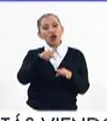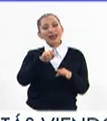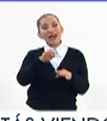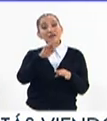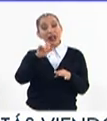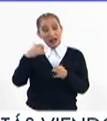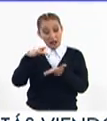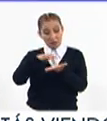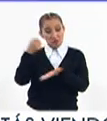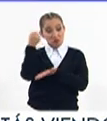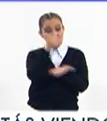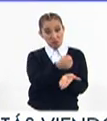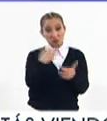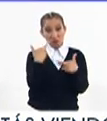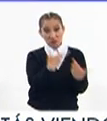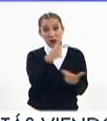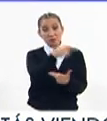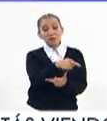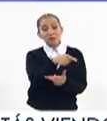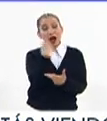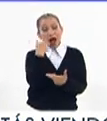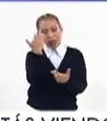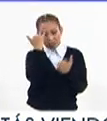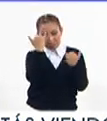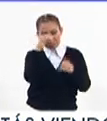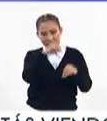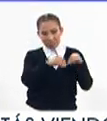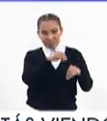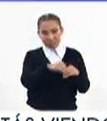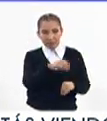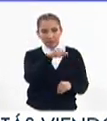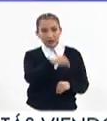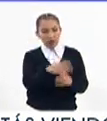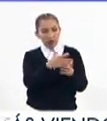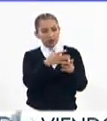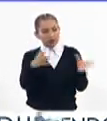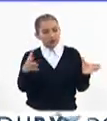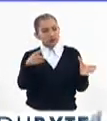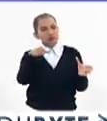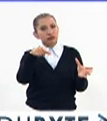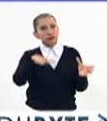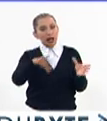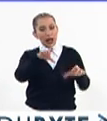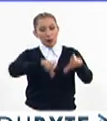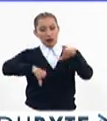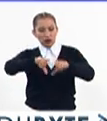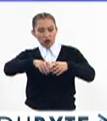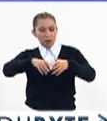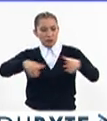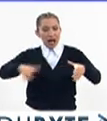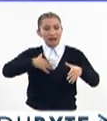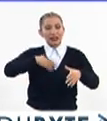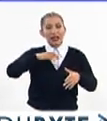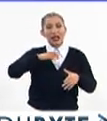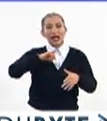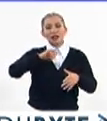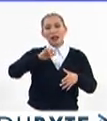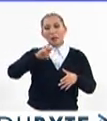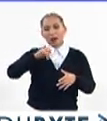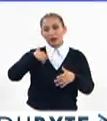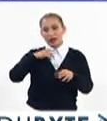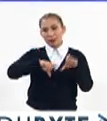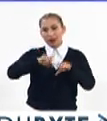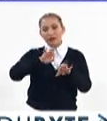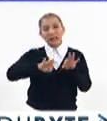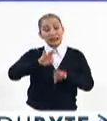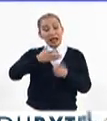Rockefeller donara fondos para la creación de una ampliación de ese laboratorio de Blas Cabrera, el Laboratorio de